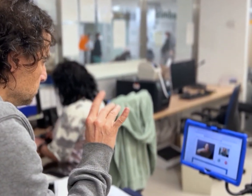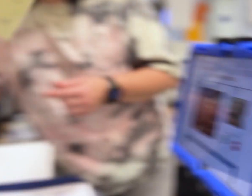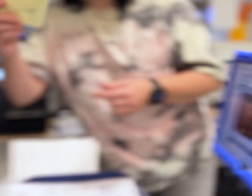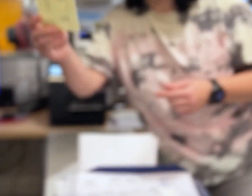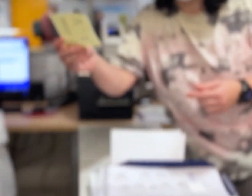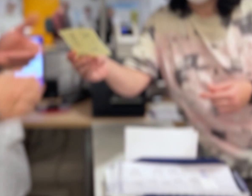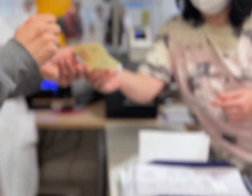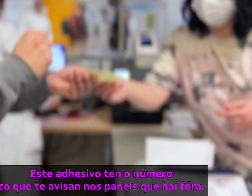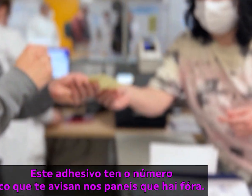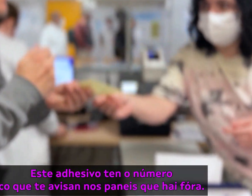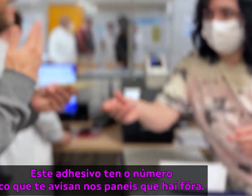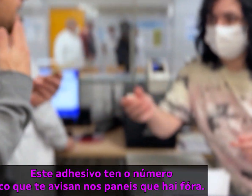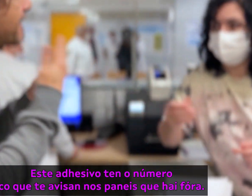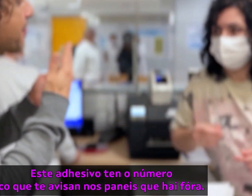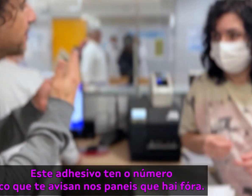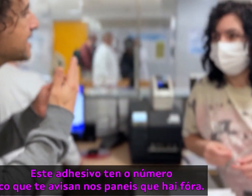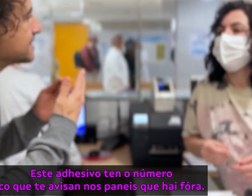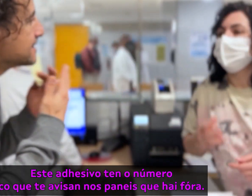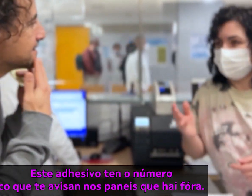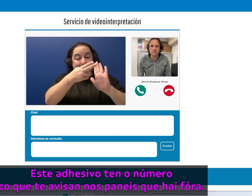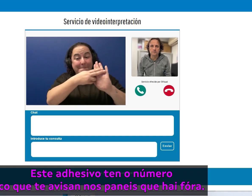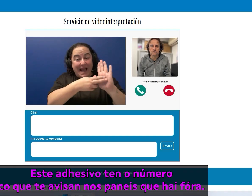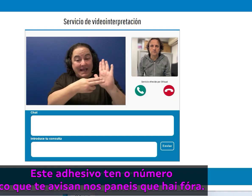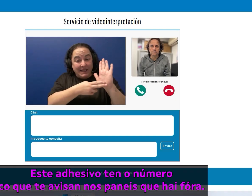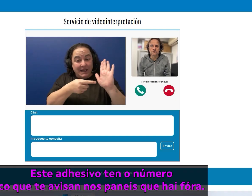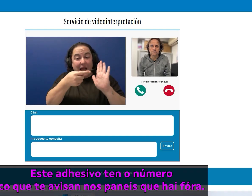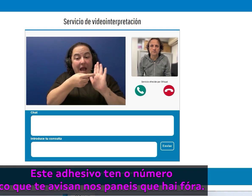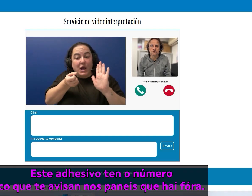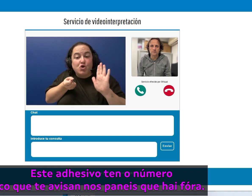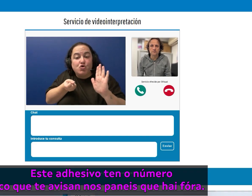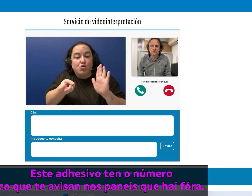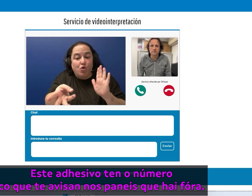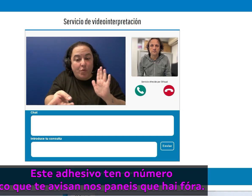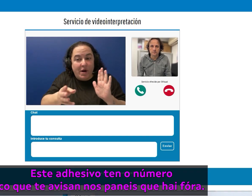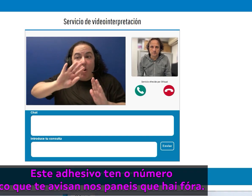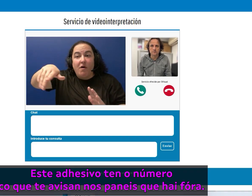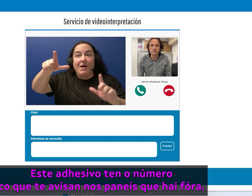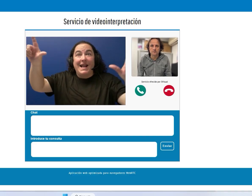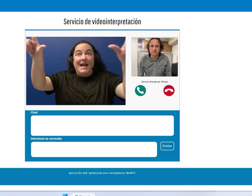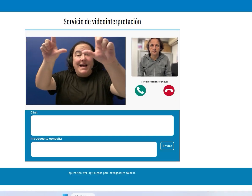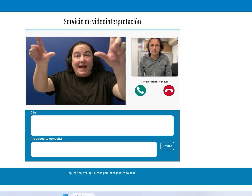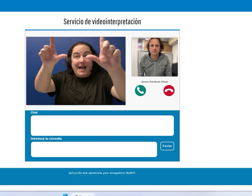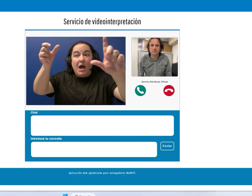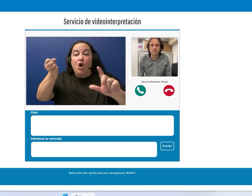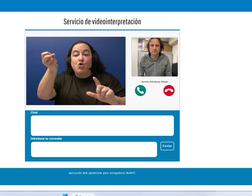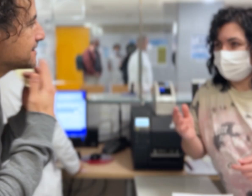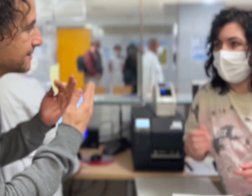Miguel, ¿qué más? Esta pegatina tiene el número por el que te avisan en los paneles que hay fuera.